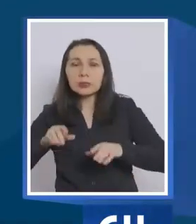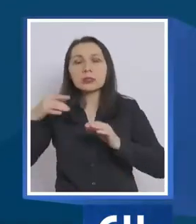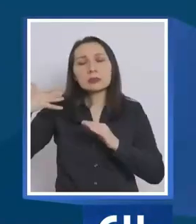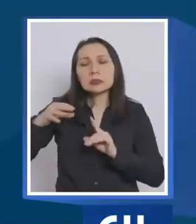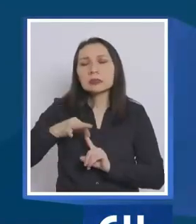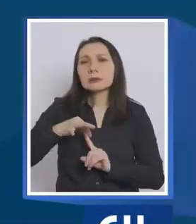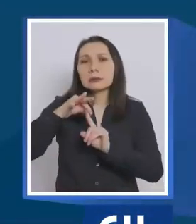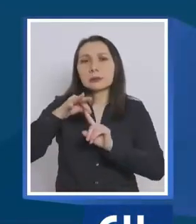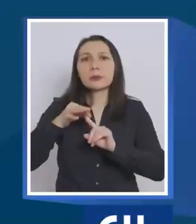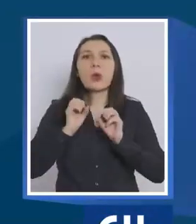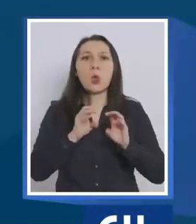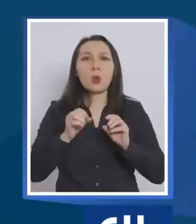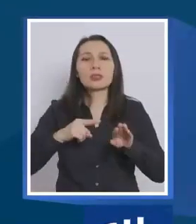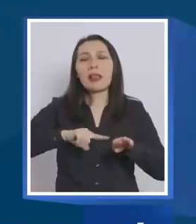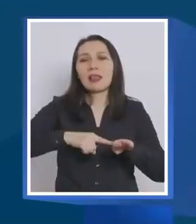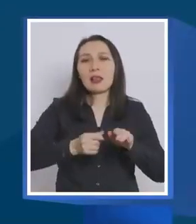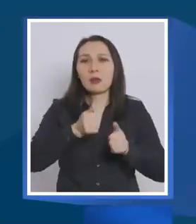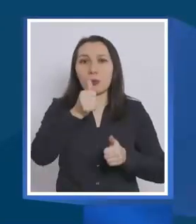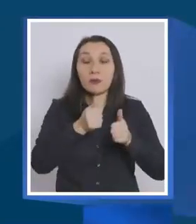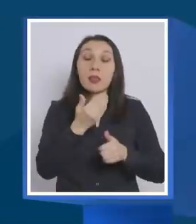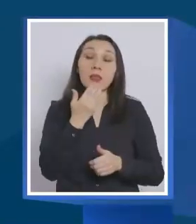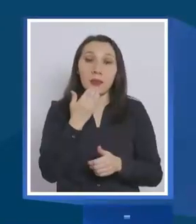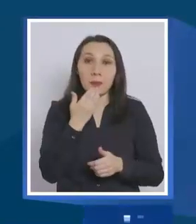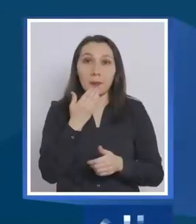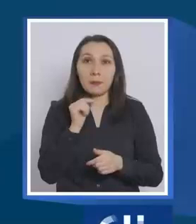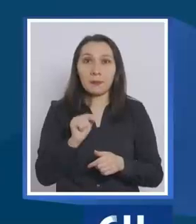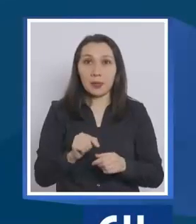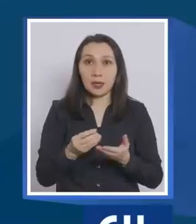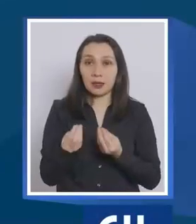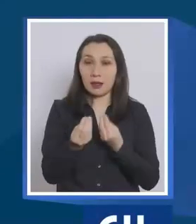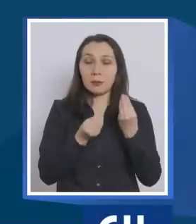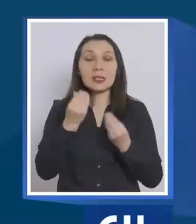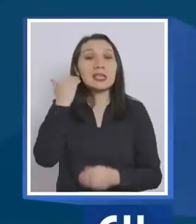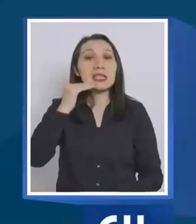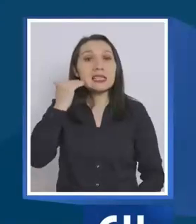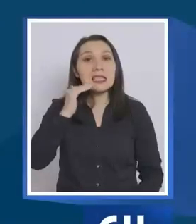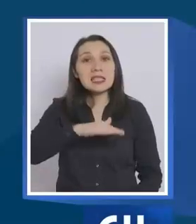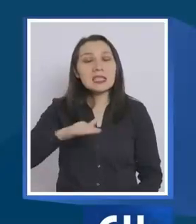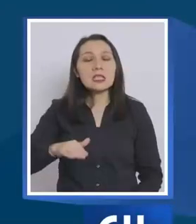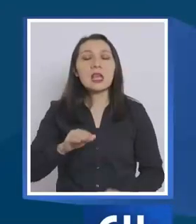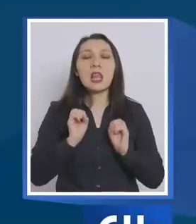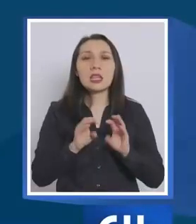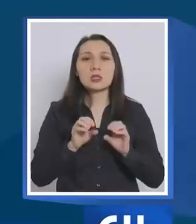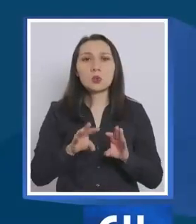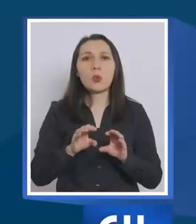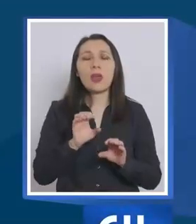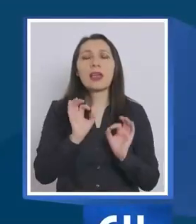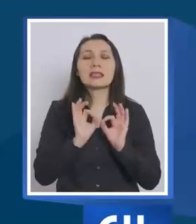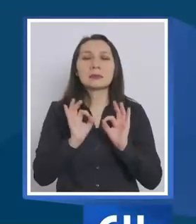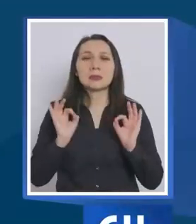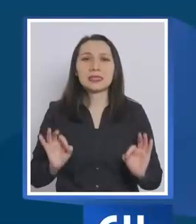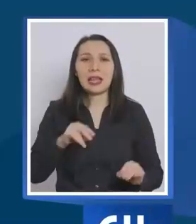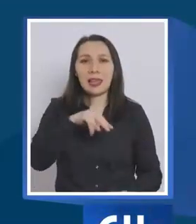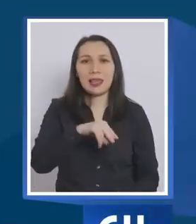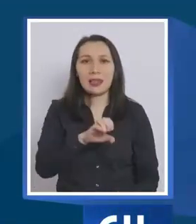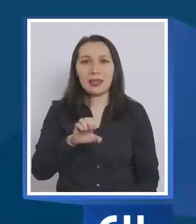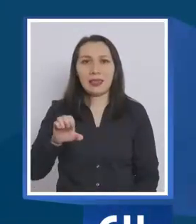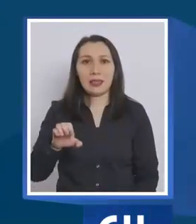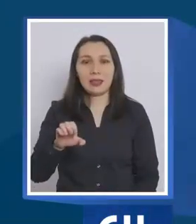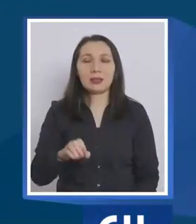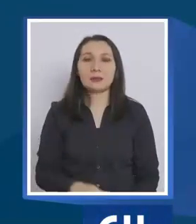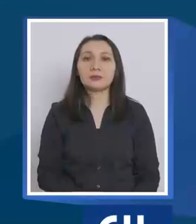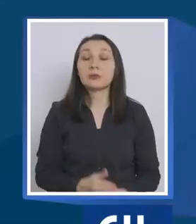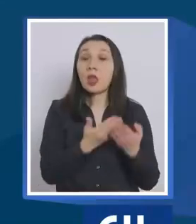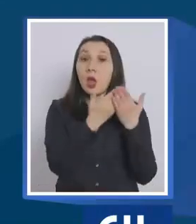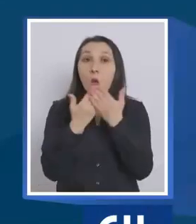elemento central de la formación técnico-profesional y también en el caso de los niños con necesidades educativas especiales.